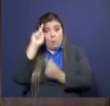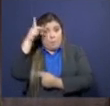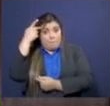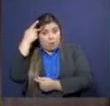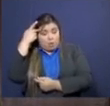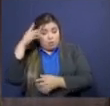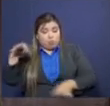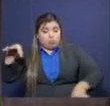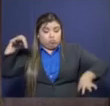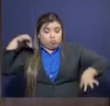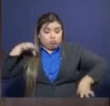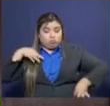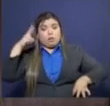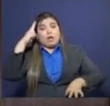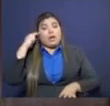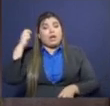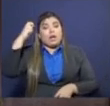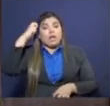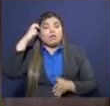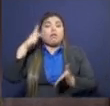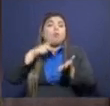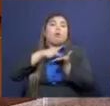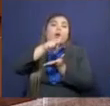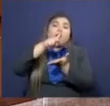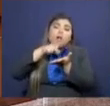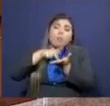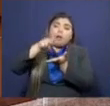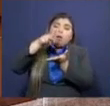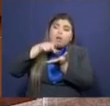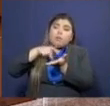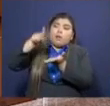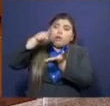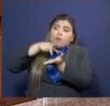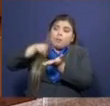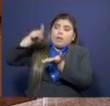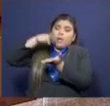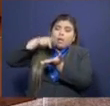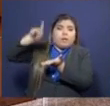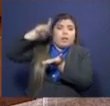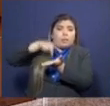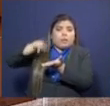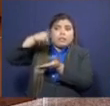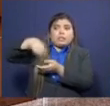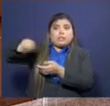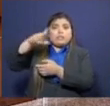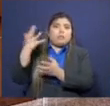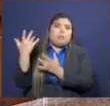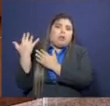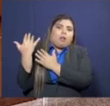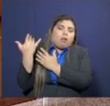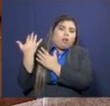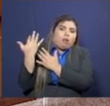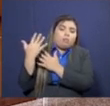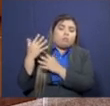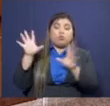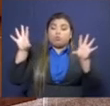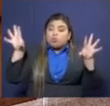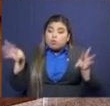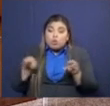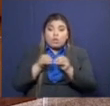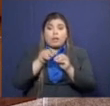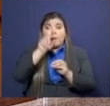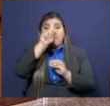cuentas por pagar de administraciones anteriores a proveedores y contratistas por la suma de